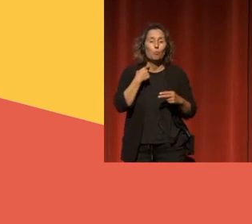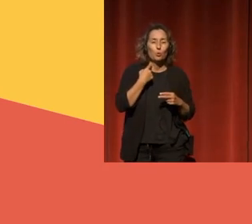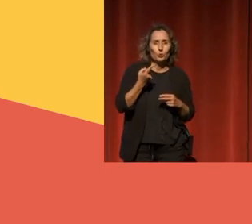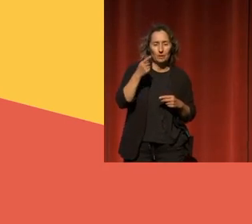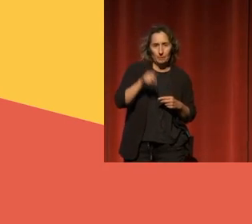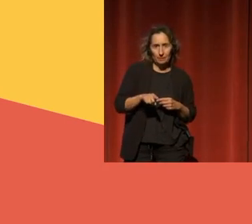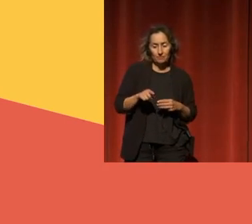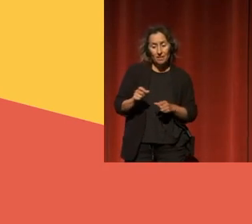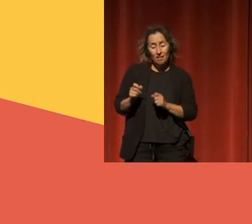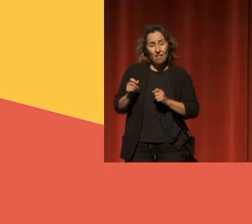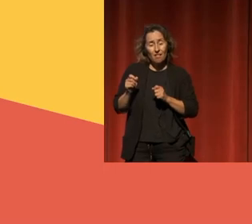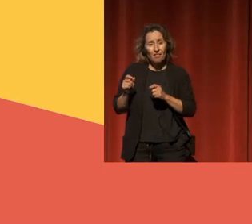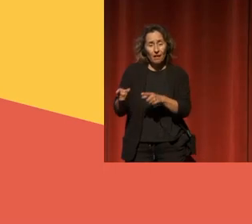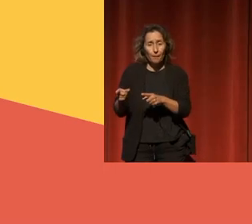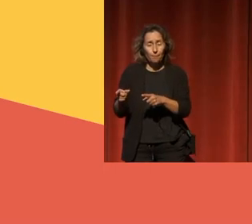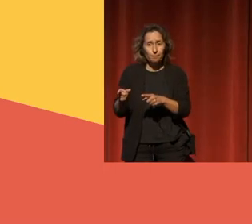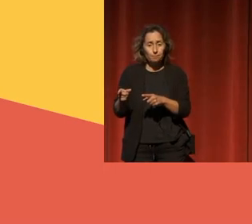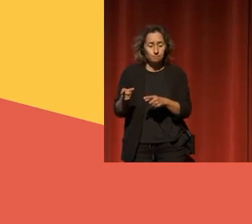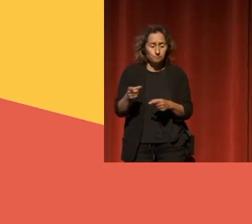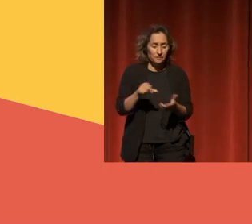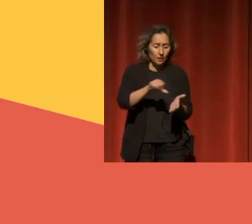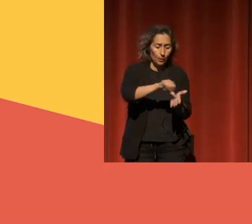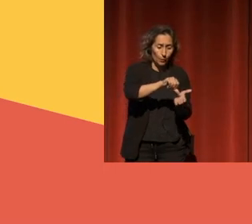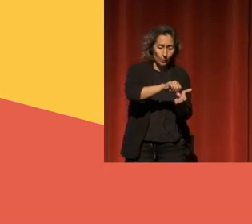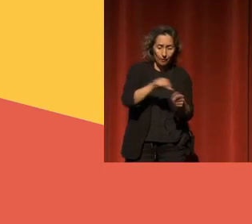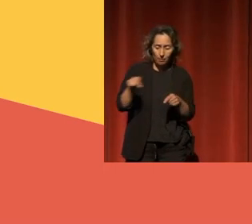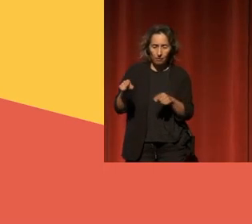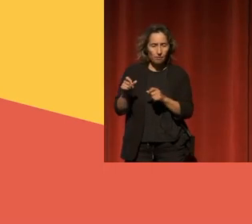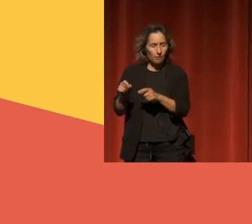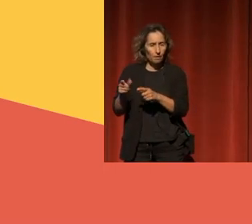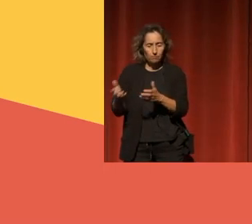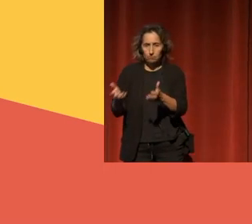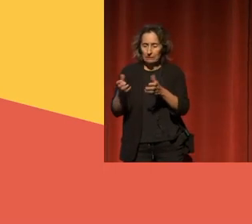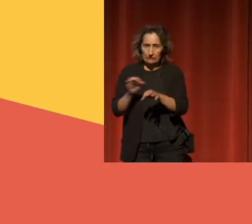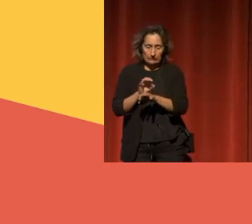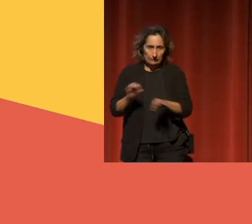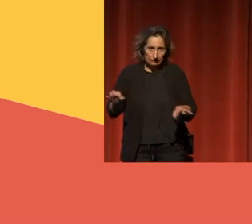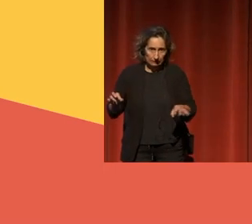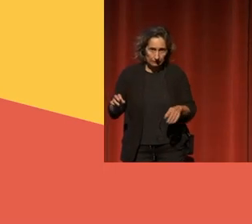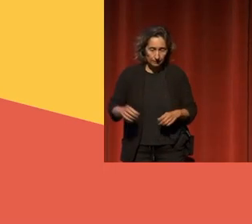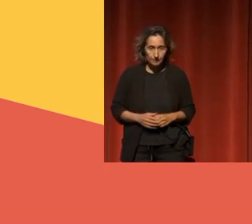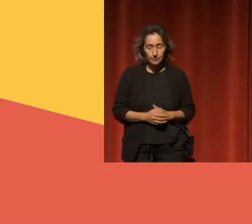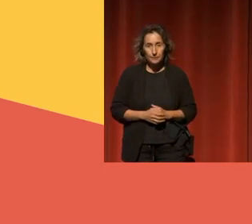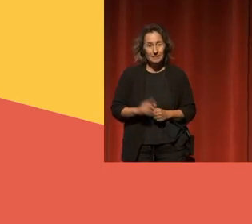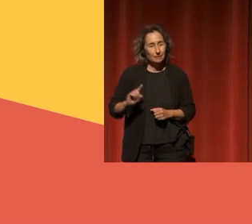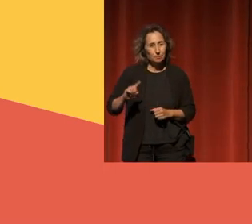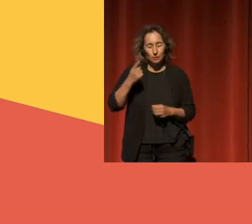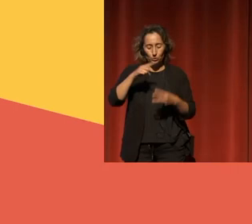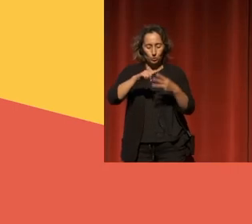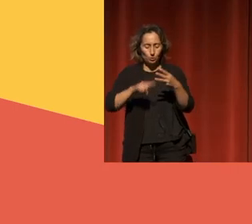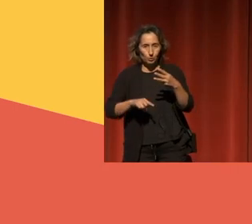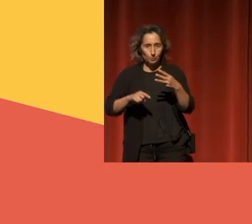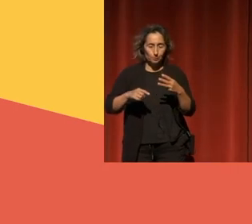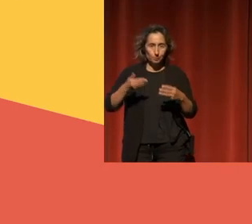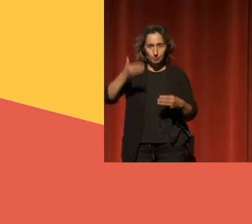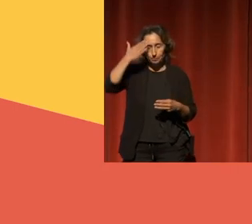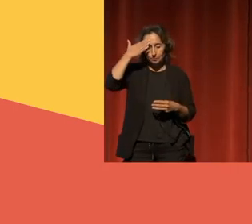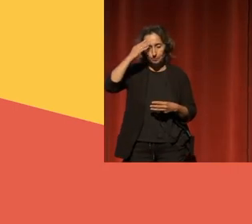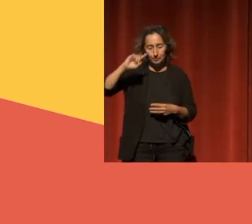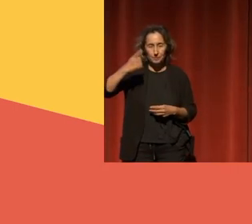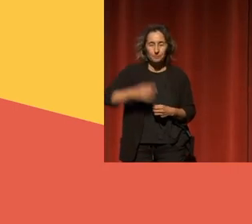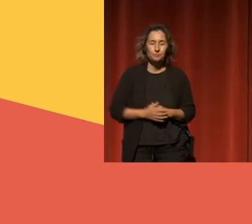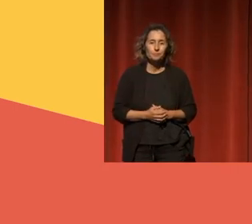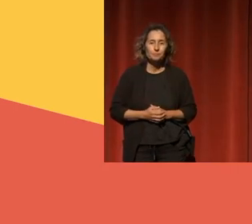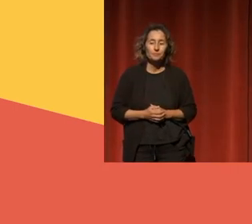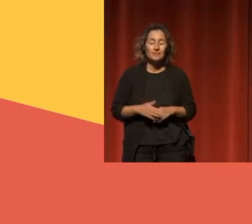desigualdad con respecto a las zonas urbanas Creo que este es el elemento principal según los datos que que